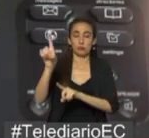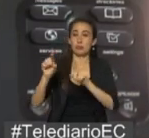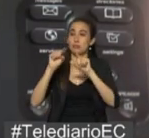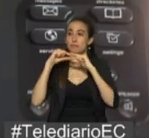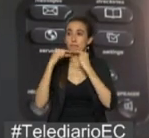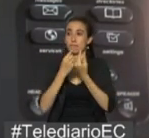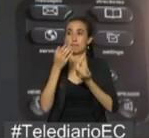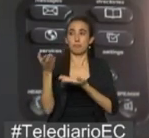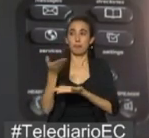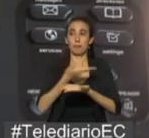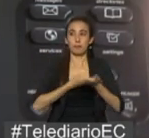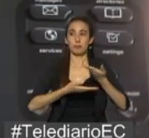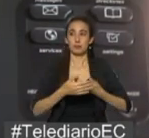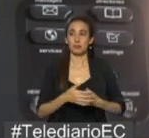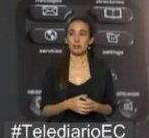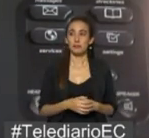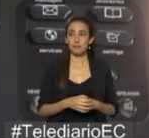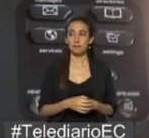si no centenas de personas.